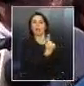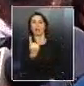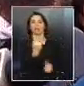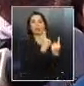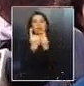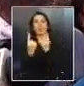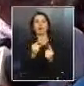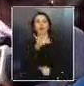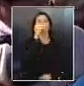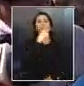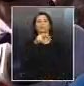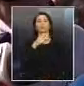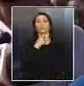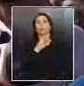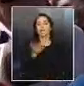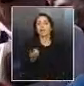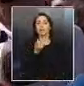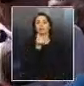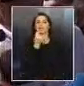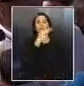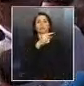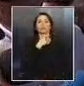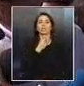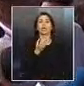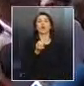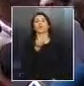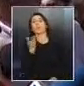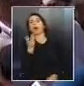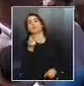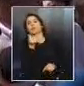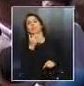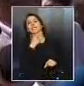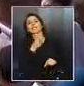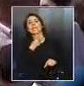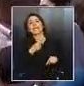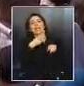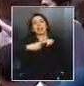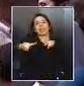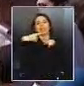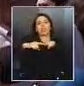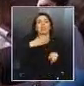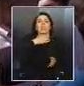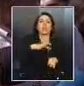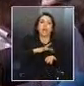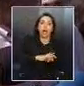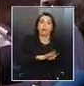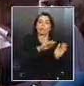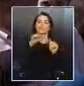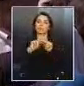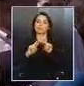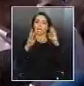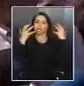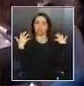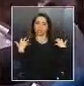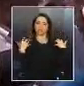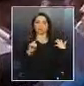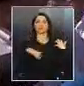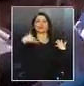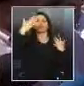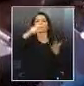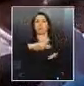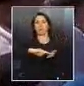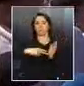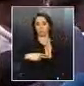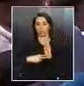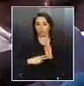Lie lo que quiere el precio que quiere Cuánto quiere endeudarse En ese sentido un llamado que se haga responsablemente para que no haya problemas después y sobre